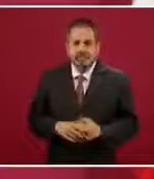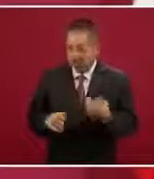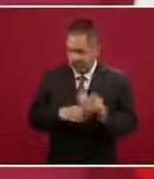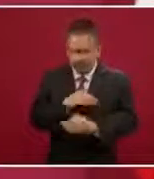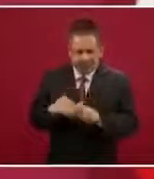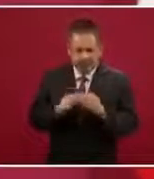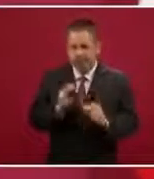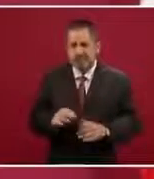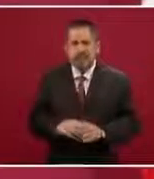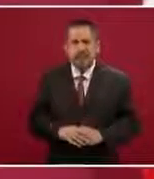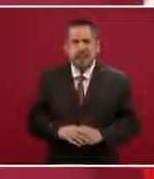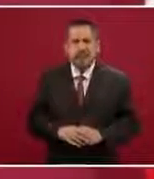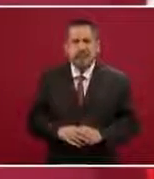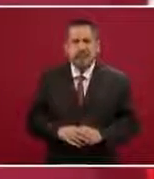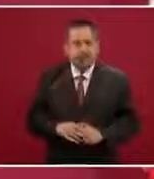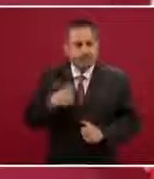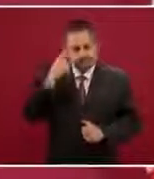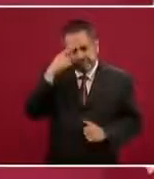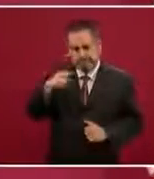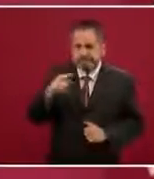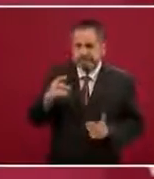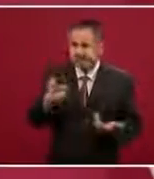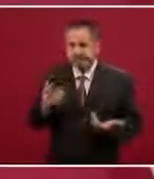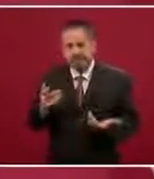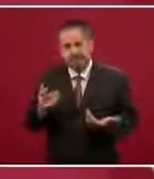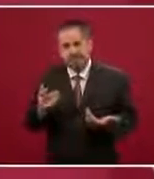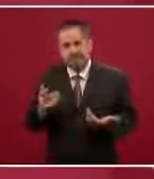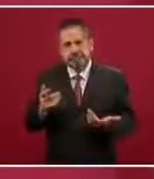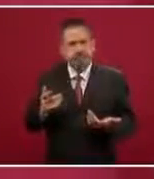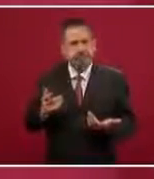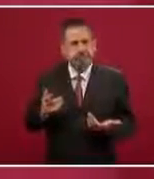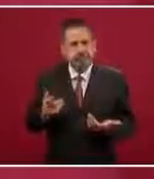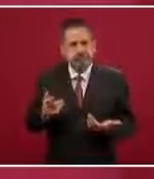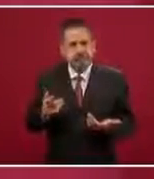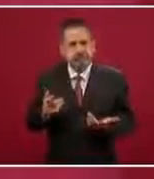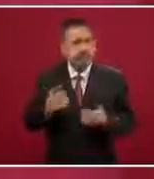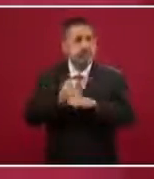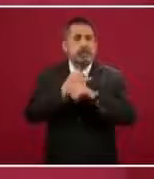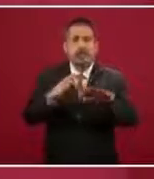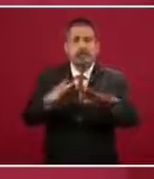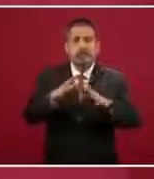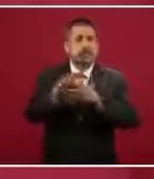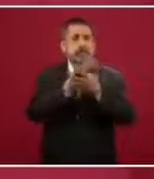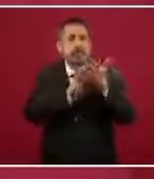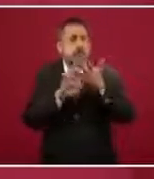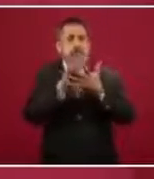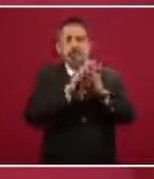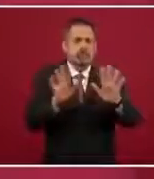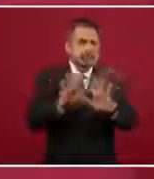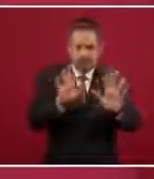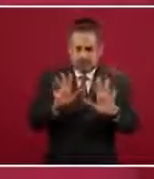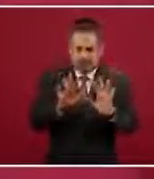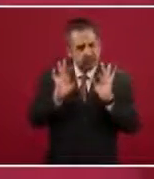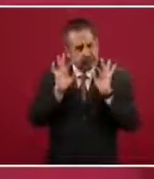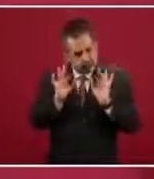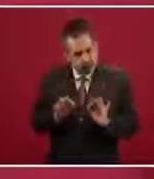todos, a enfrentar la desinformación,